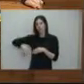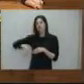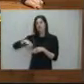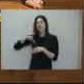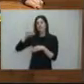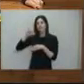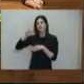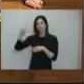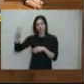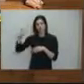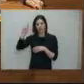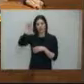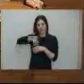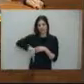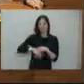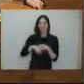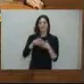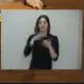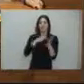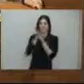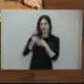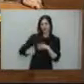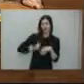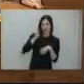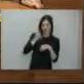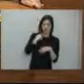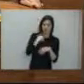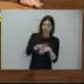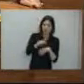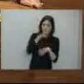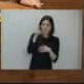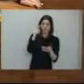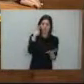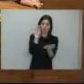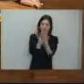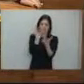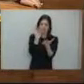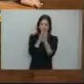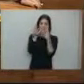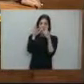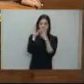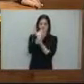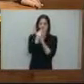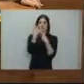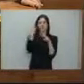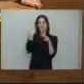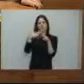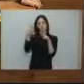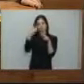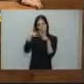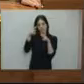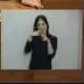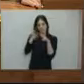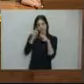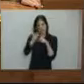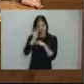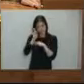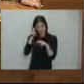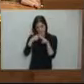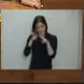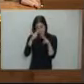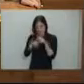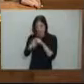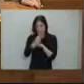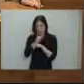magnífica oportunidad de demostrar que estamos en una situación políticamente muy compleja, de